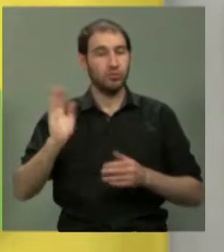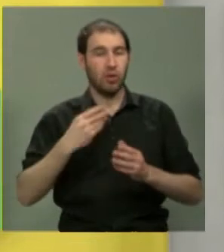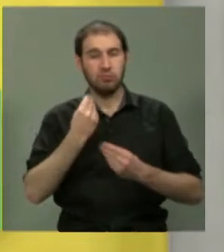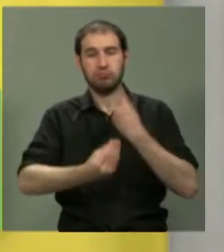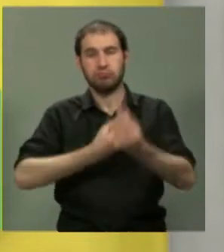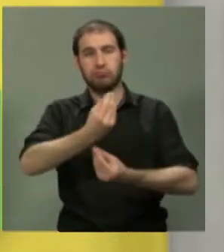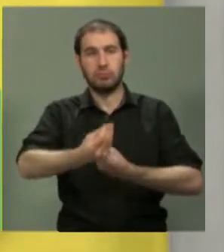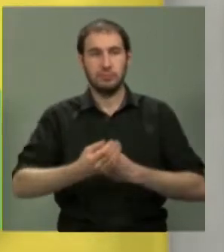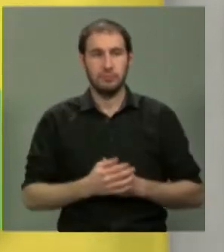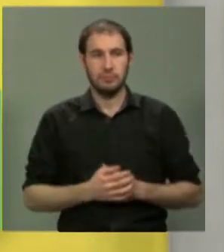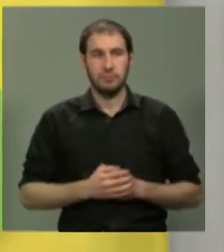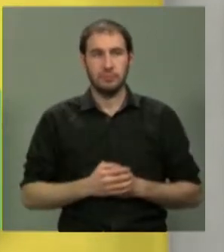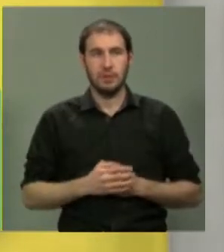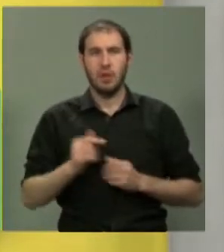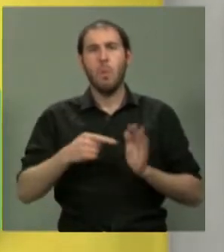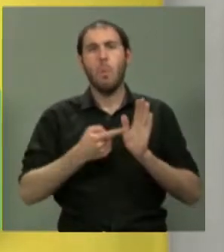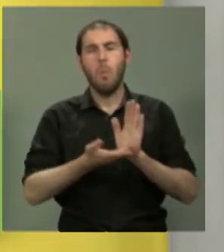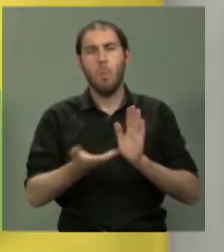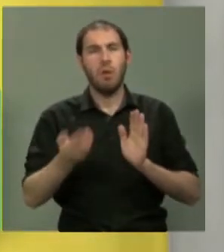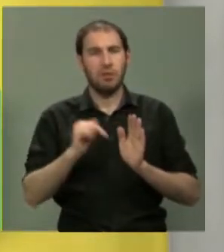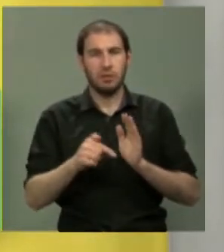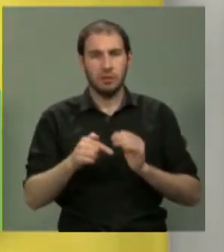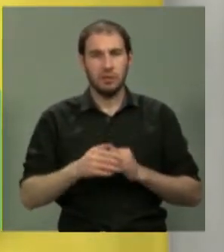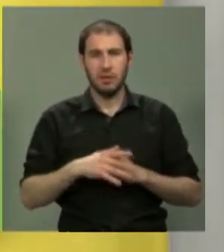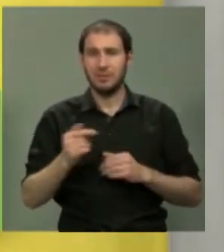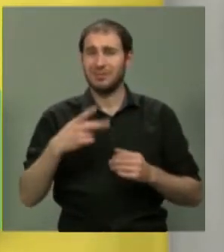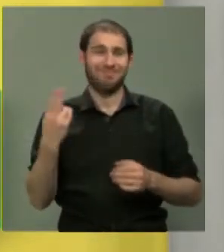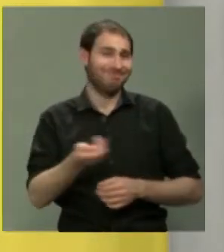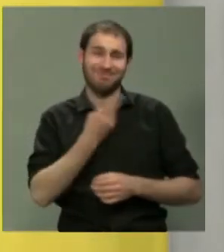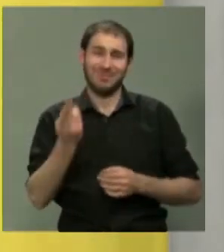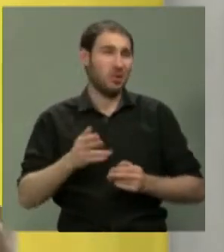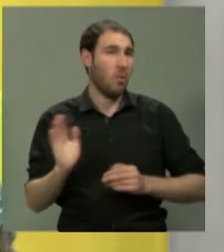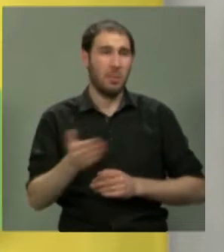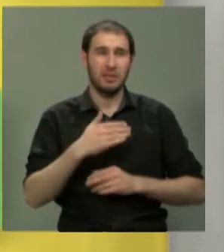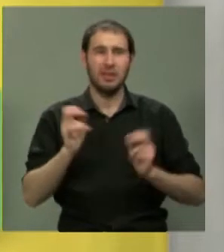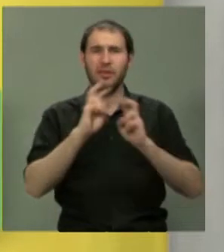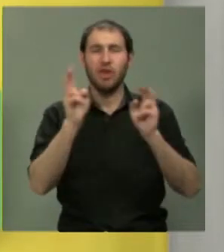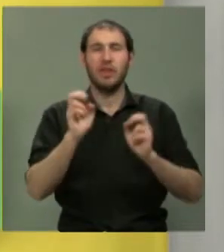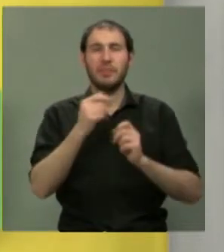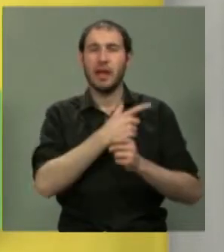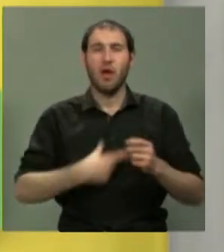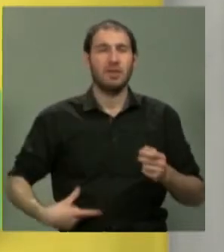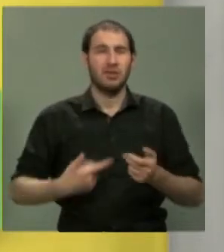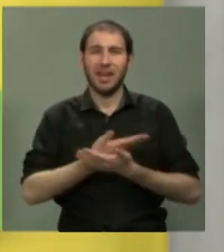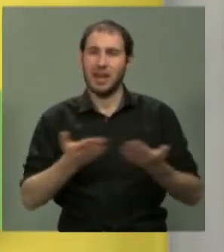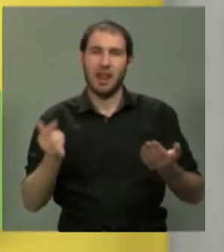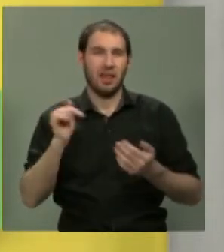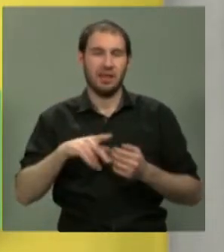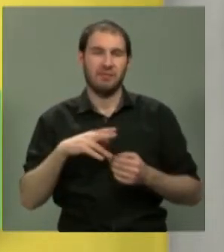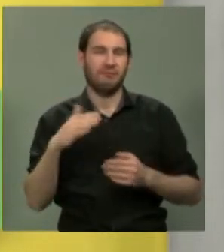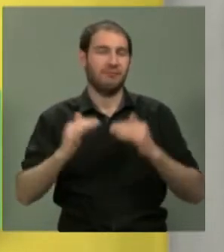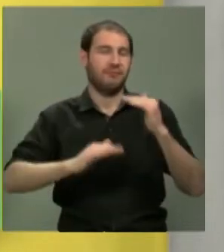pasado, han demostrado su total ineficacia en todo. O sea, todo lo que pertenece al Estado en general es